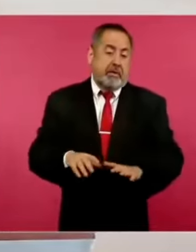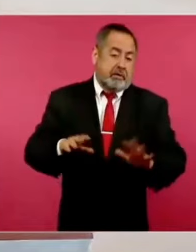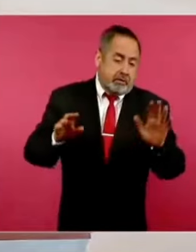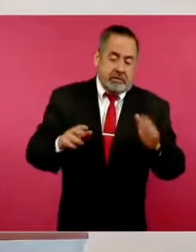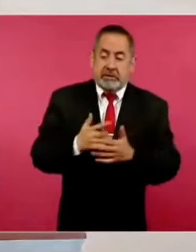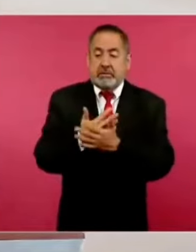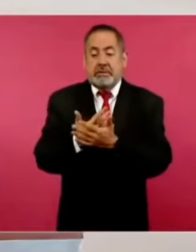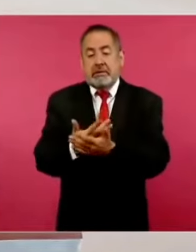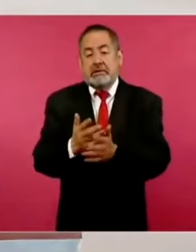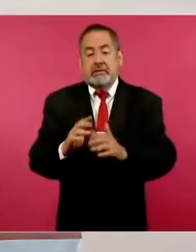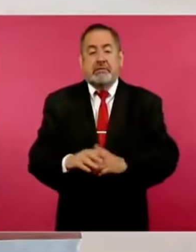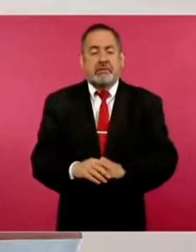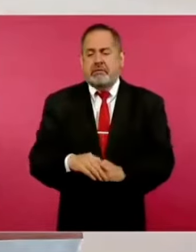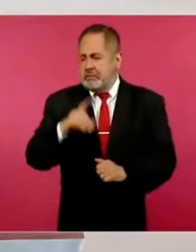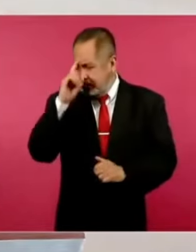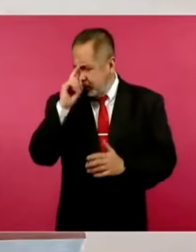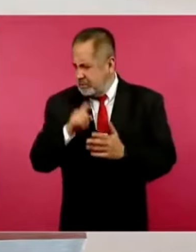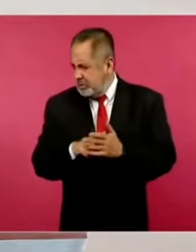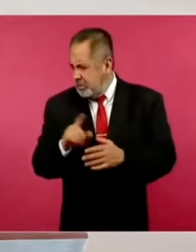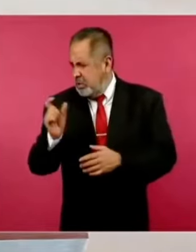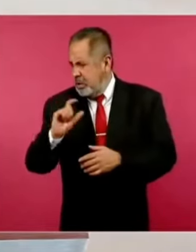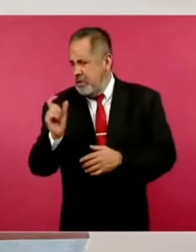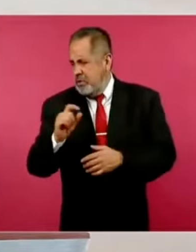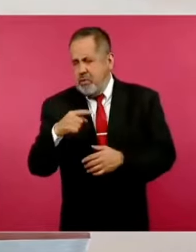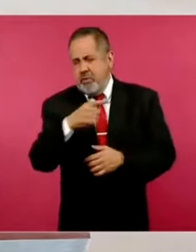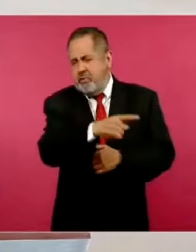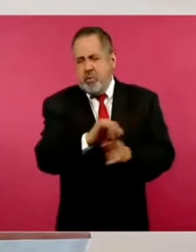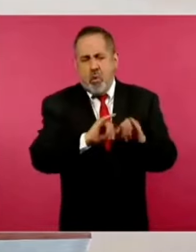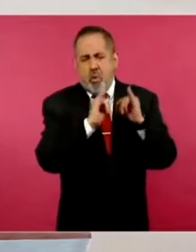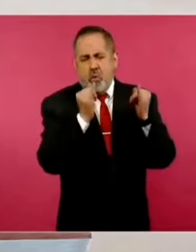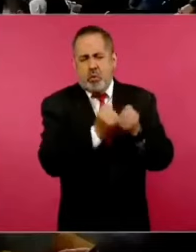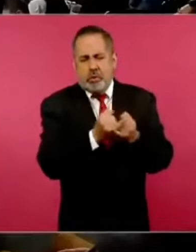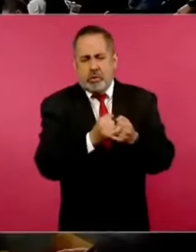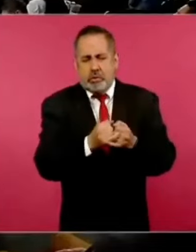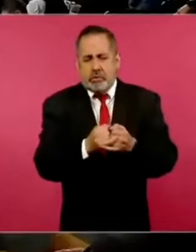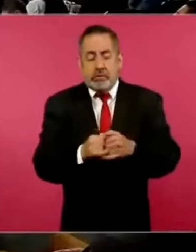esperar. Creo que, ¿cuándo va a haber la reunión? El día de mañana. Mañana.